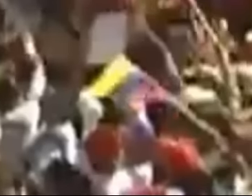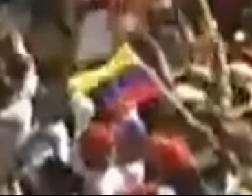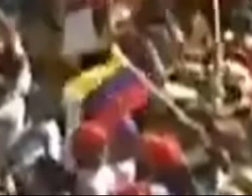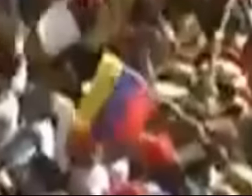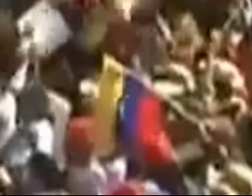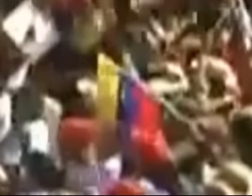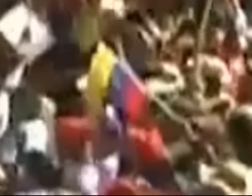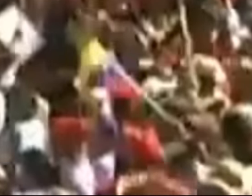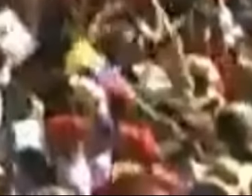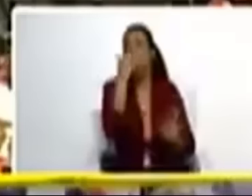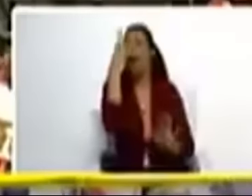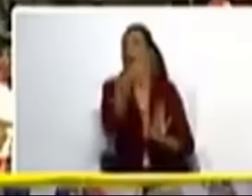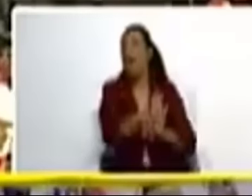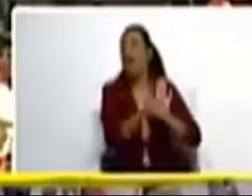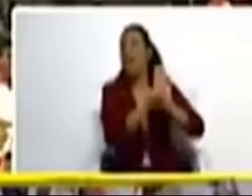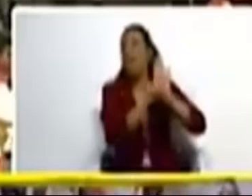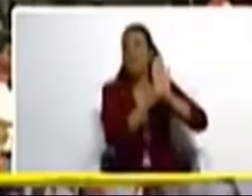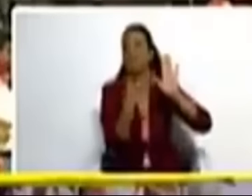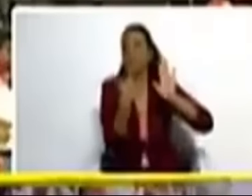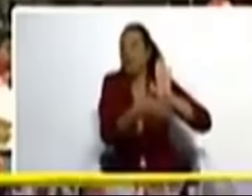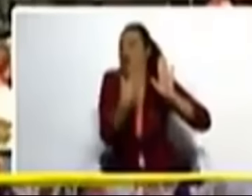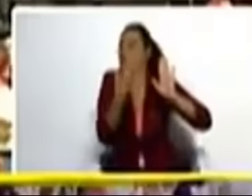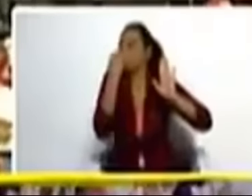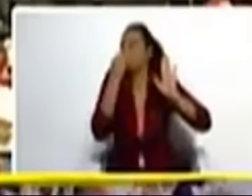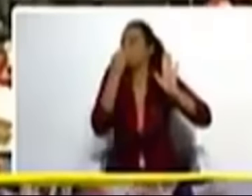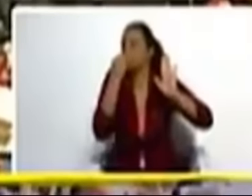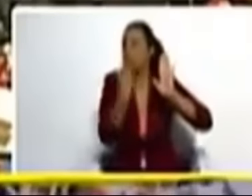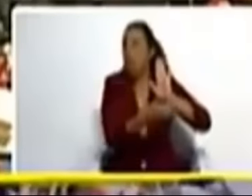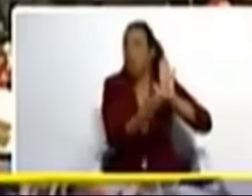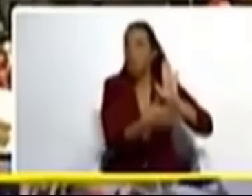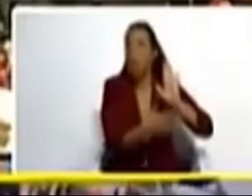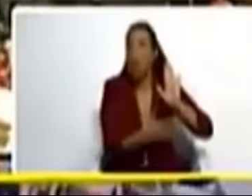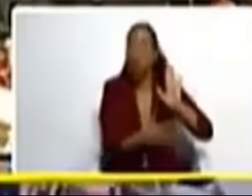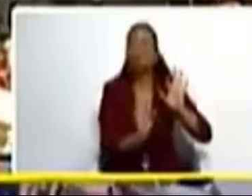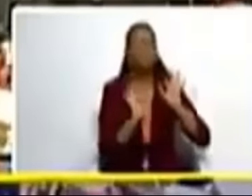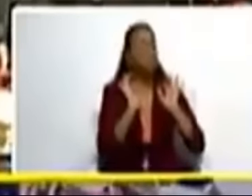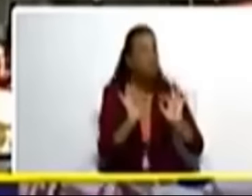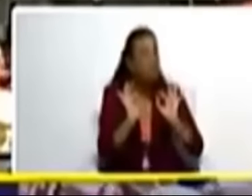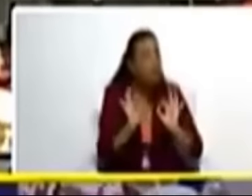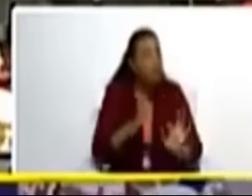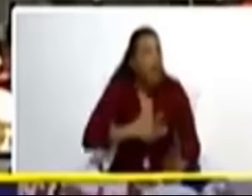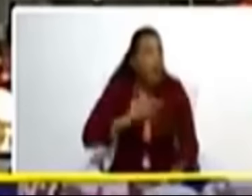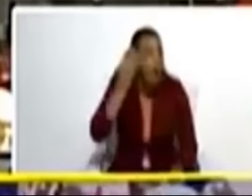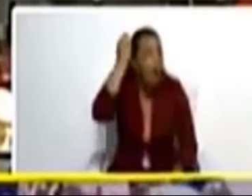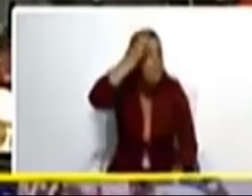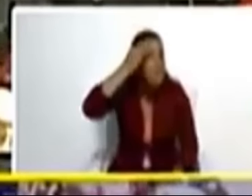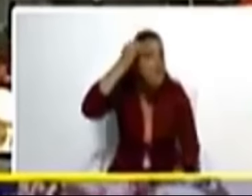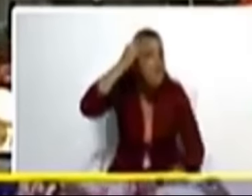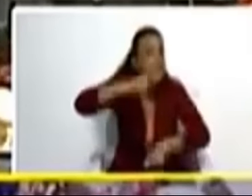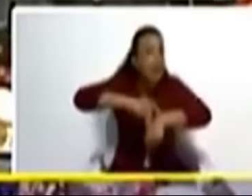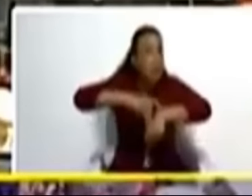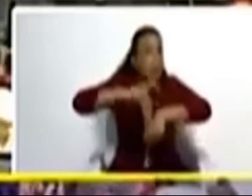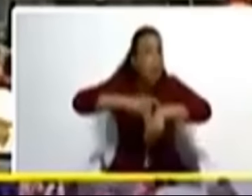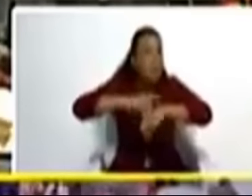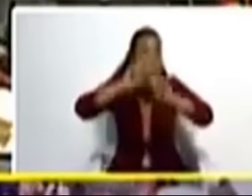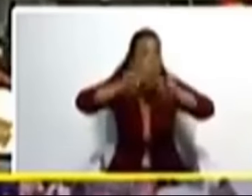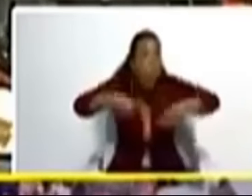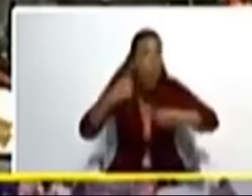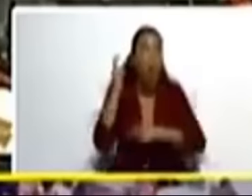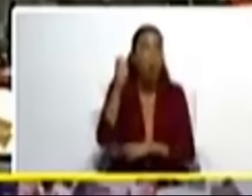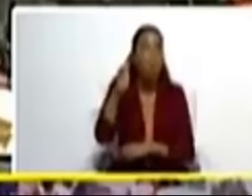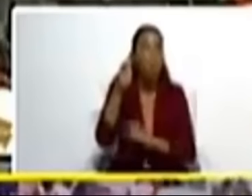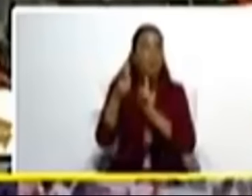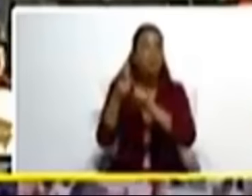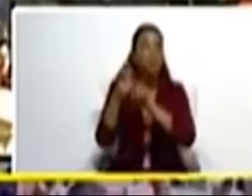opositores, líderes de la Asamblea Nacional. Maduro pretende ahora capturar a toda esta gente porque ha asegurado que los diálogos no han permitido desbloquear los más de 3